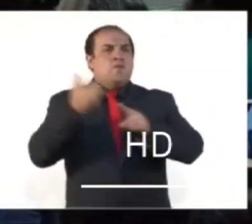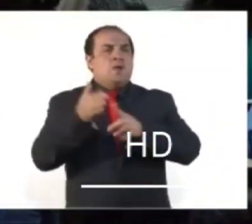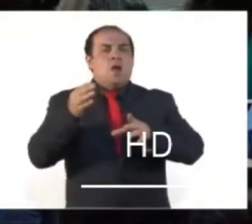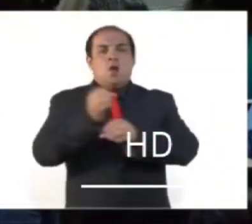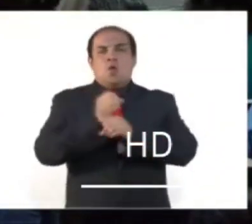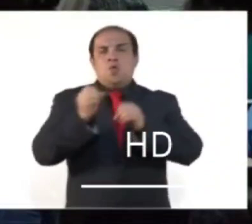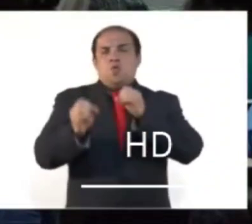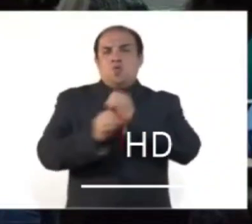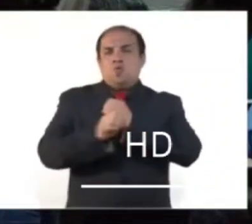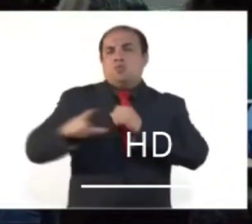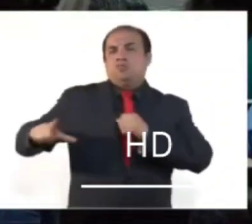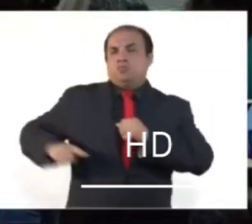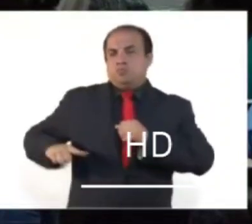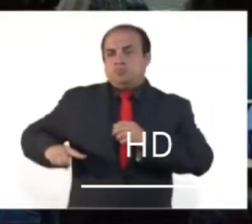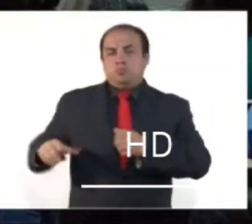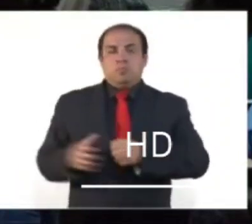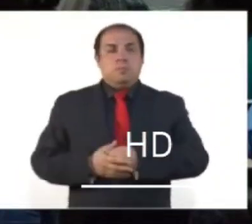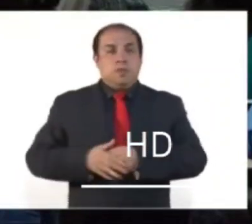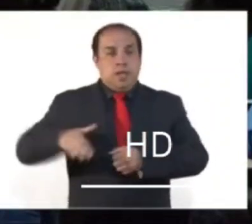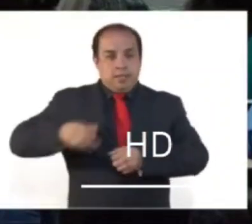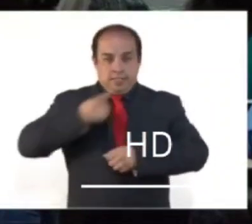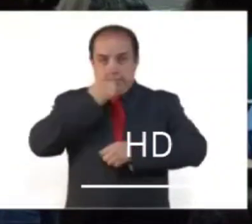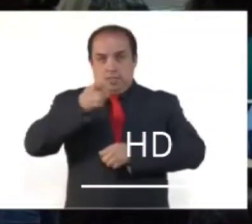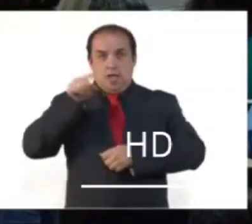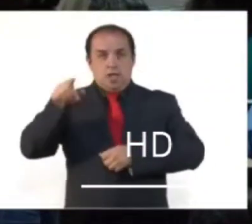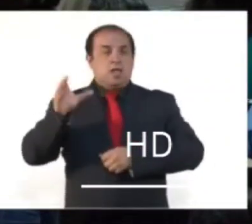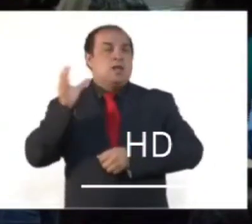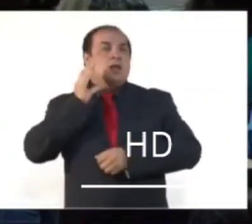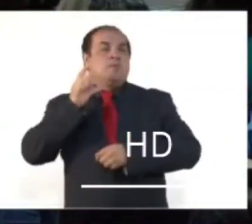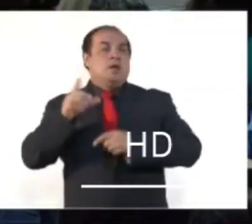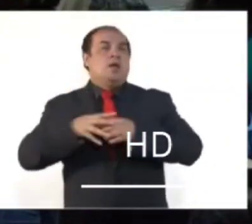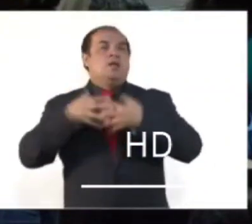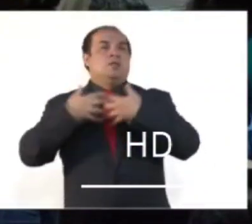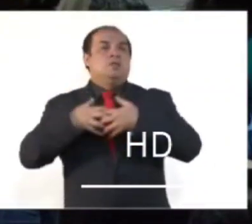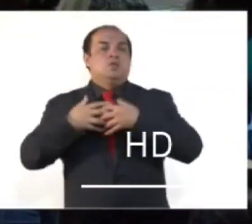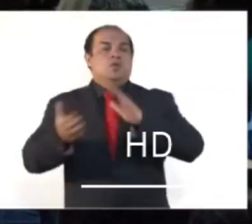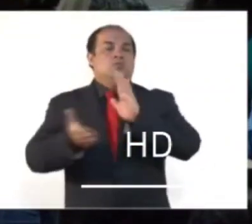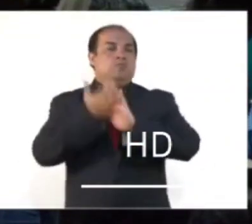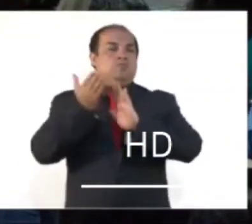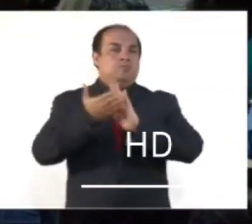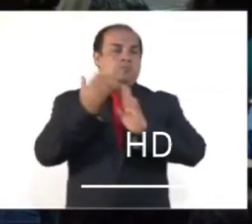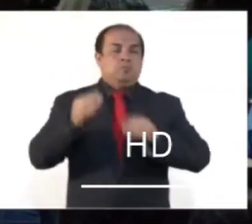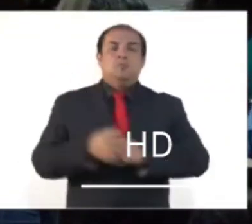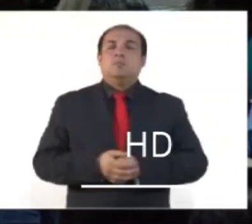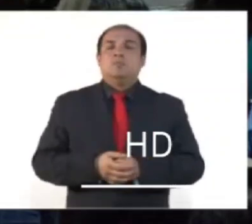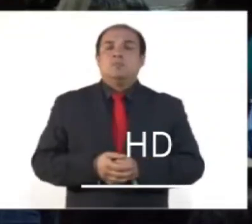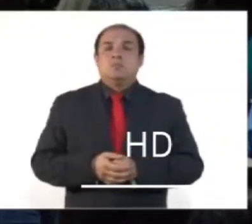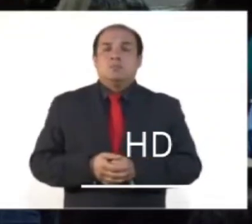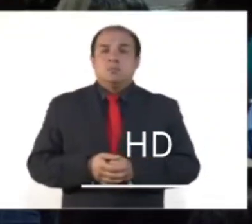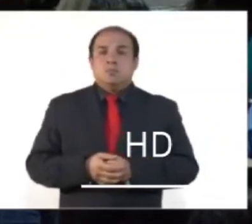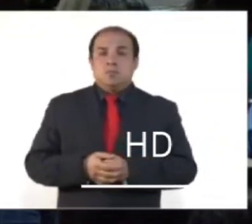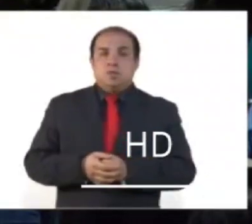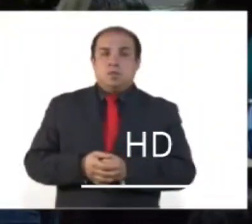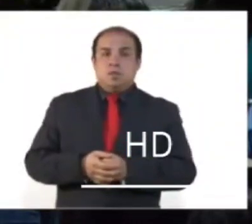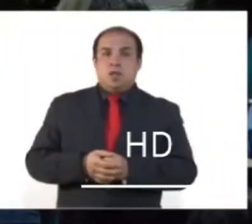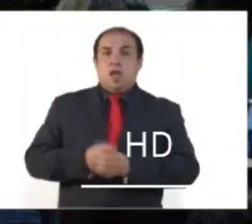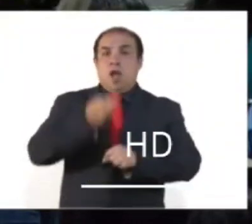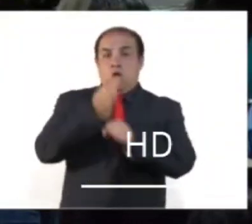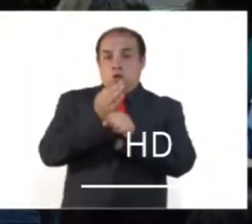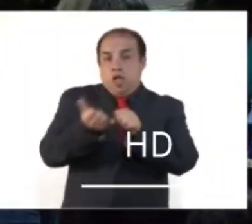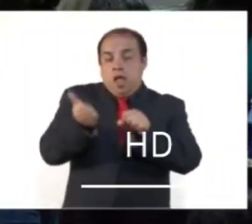obra pública, lo dijimos el otro día que estuvimos en la Cámara de la Industria de la Construcción, ha crecido en